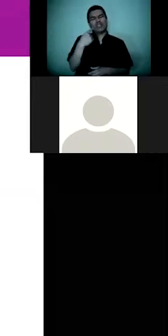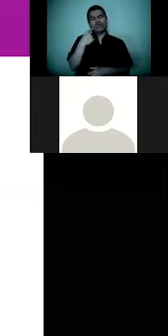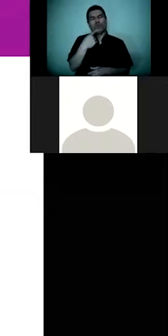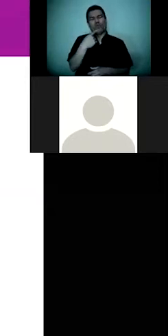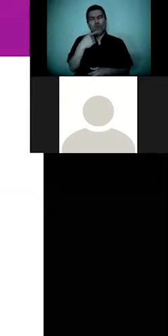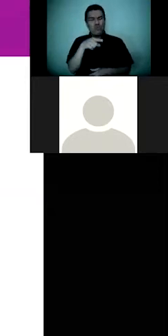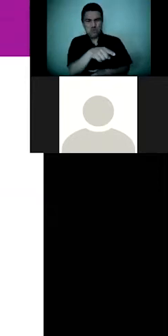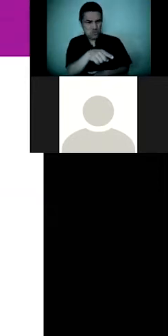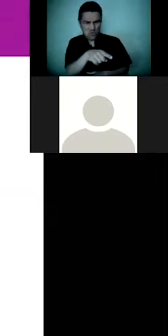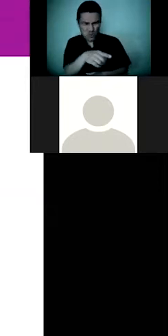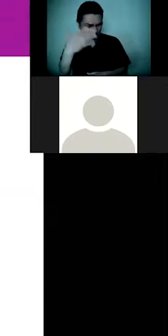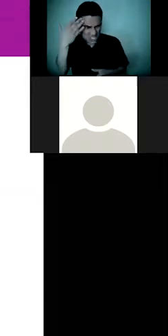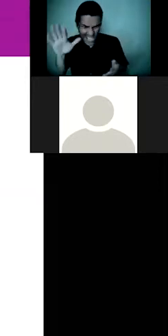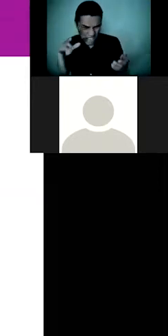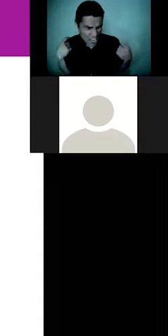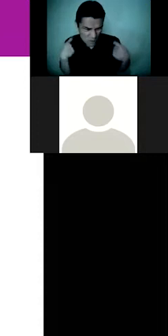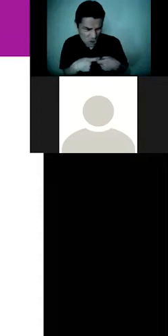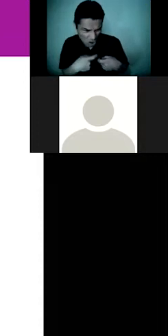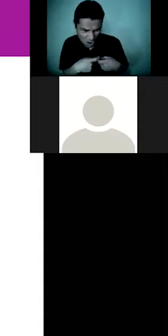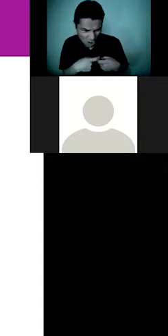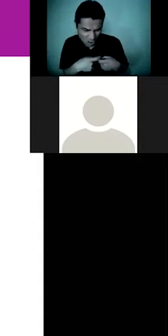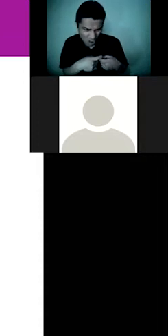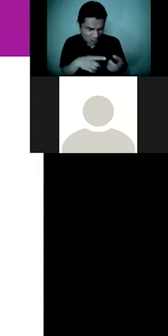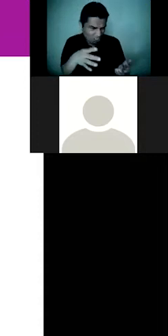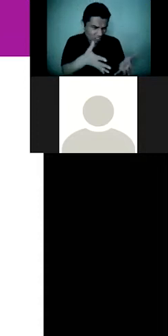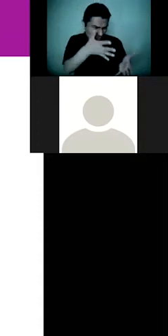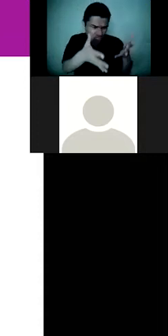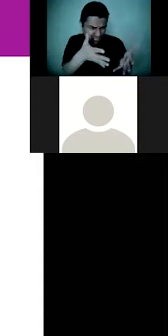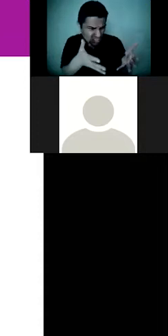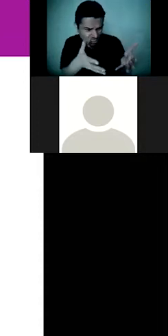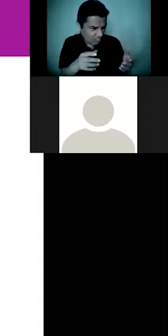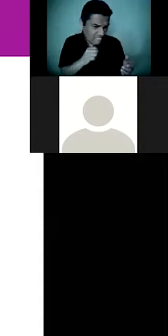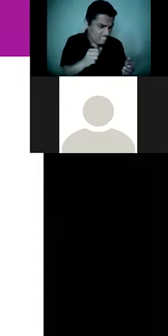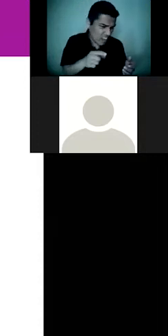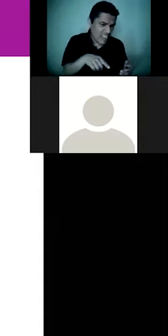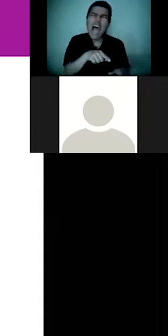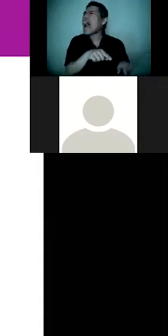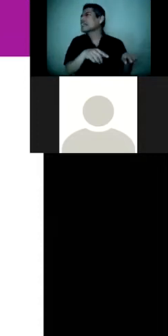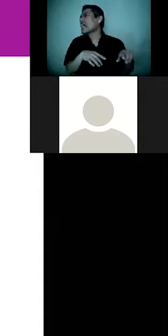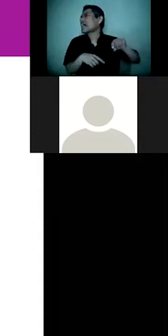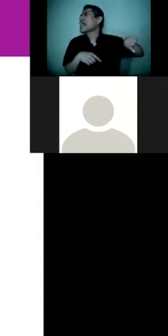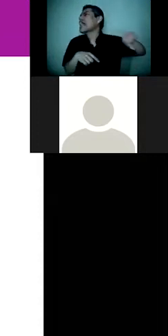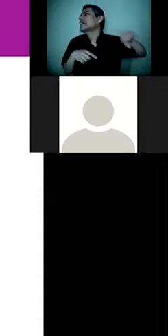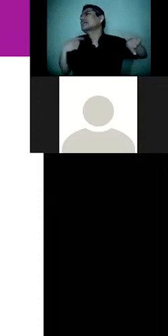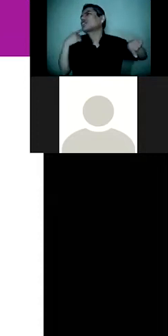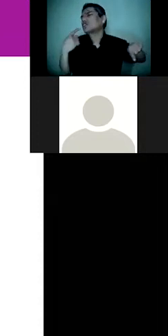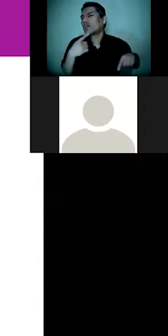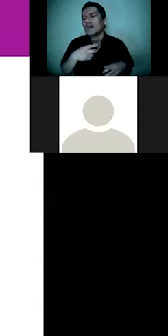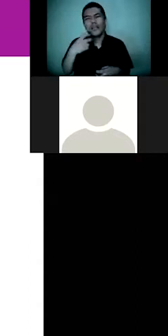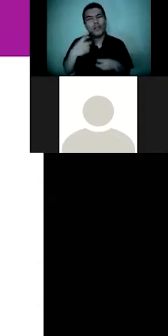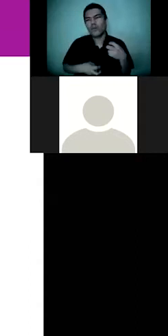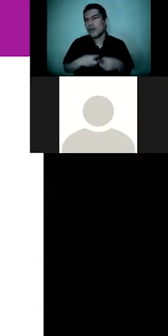como con problemas como de retardo mental. ¿Tú no sabes español? ¿Tú no entiendes? ¿No sabes? Falta. Ah, no, este